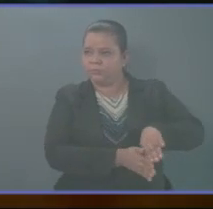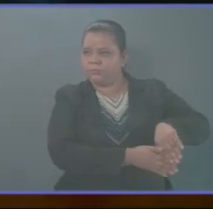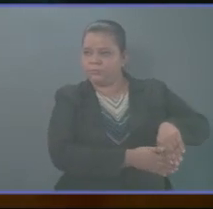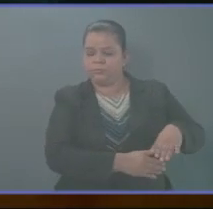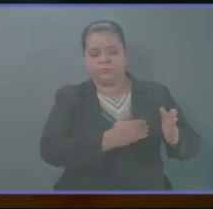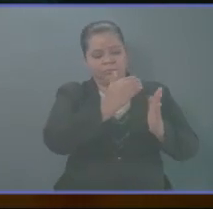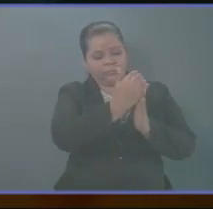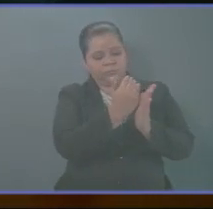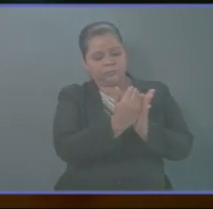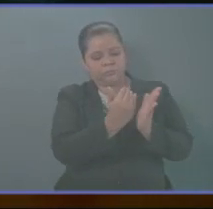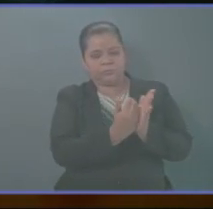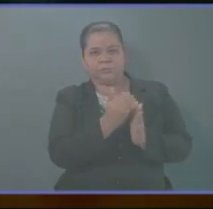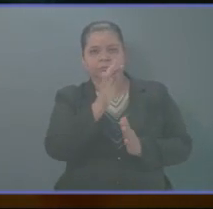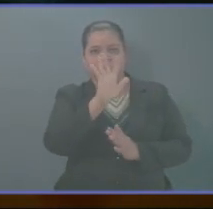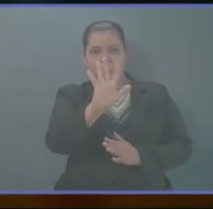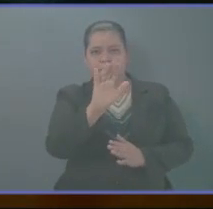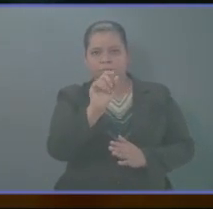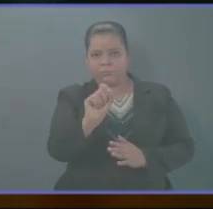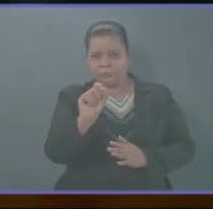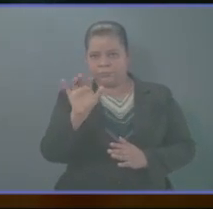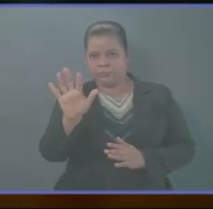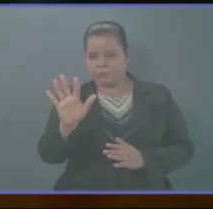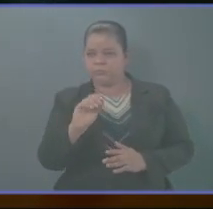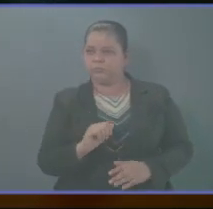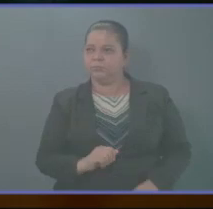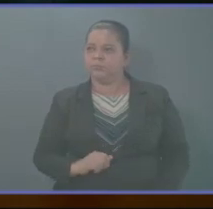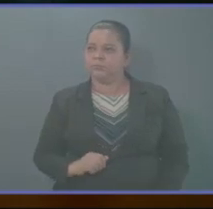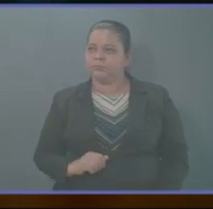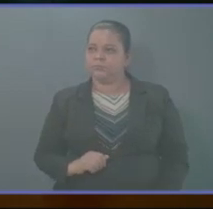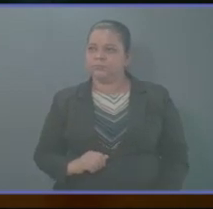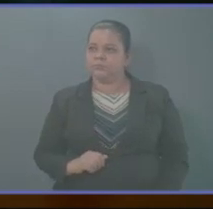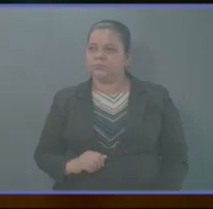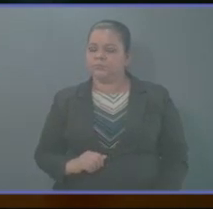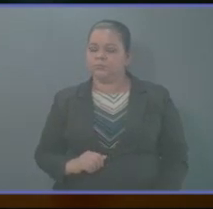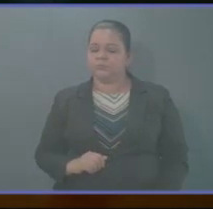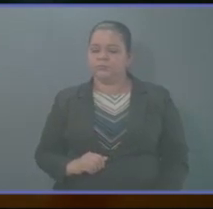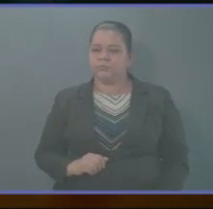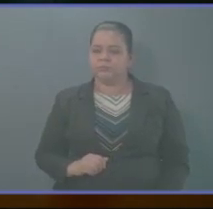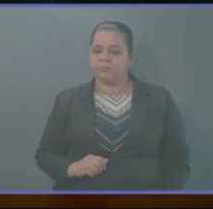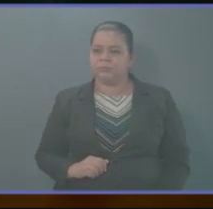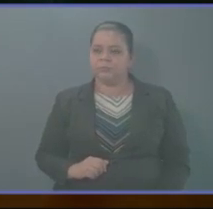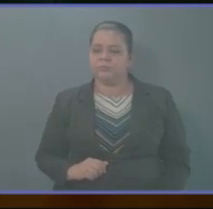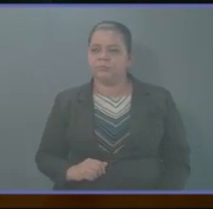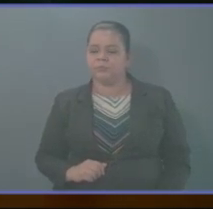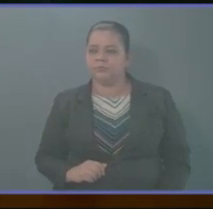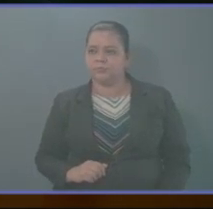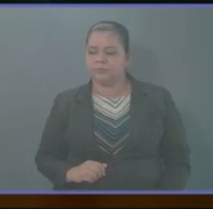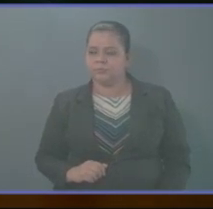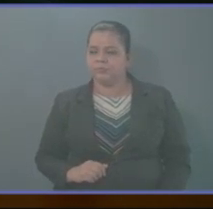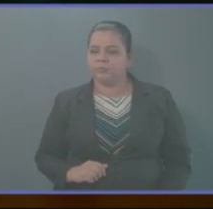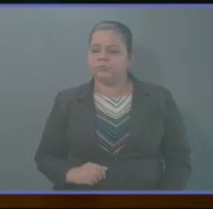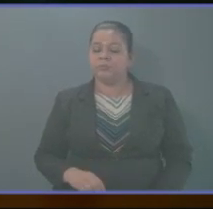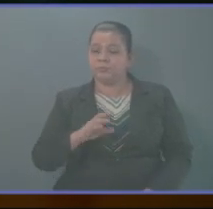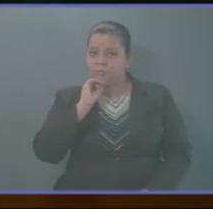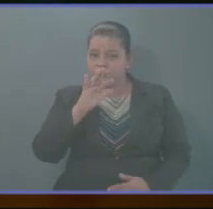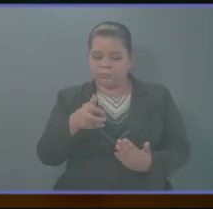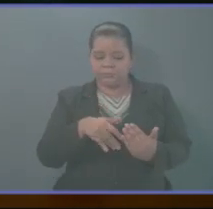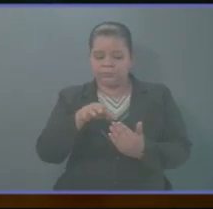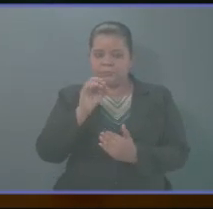punto 5.5. Le solicito, licenciada, le doy lectura. Con gusto, Presidenta.